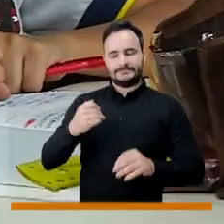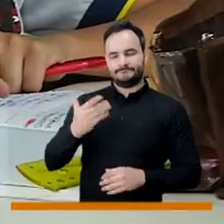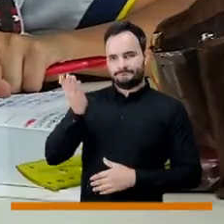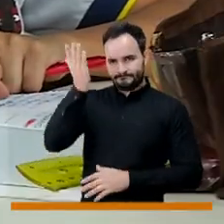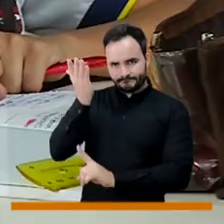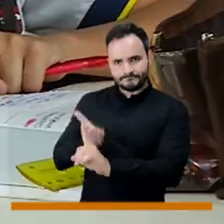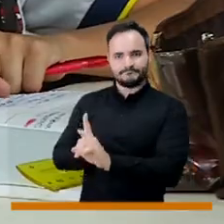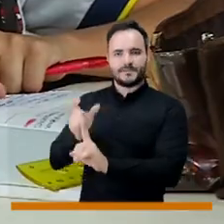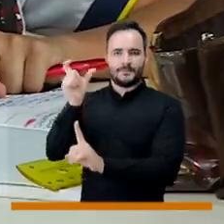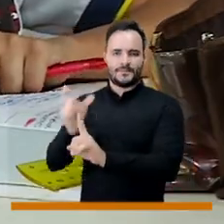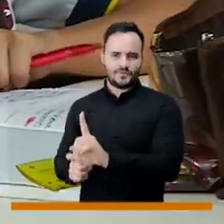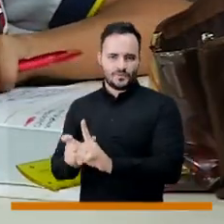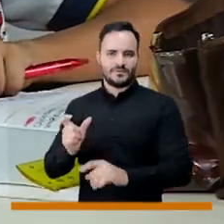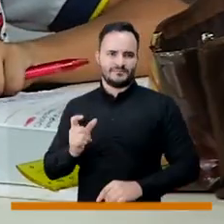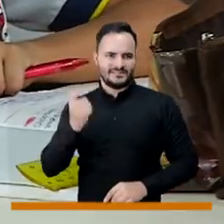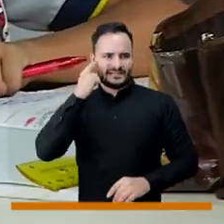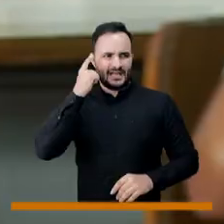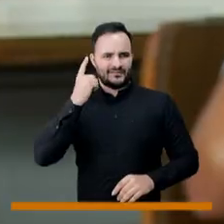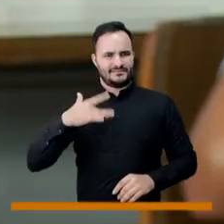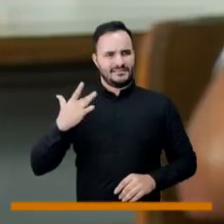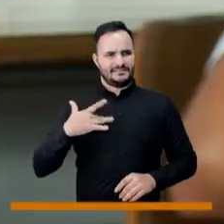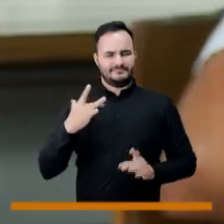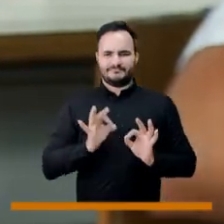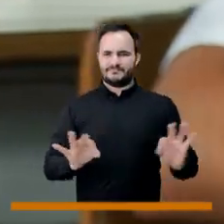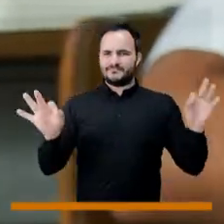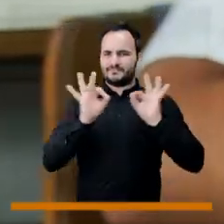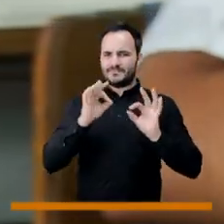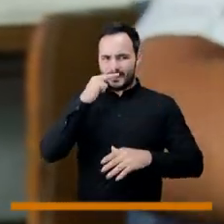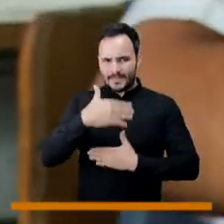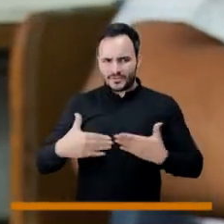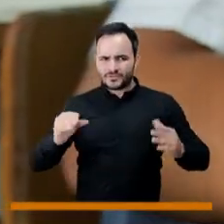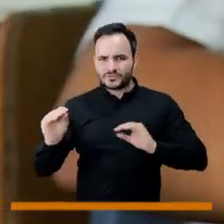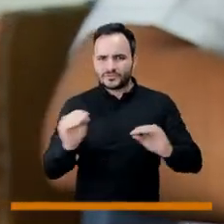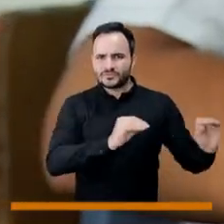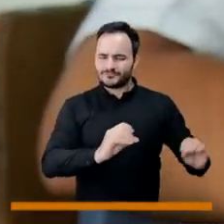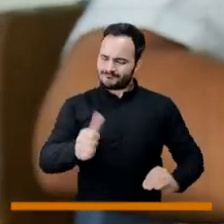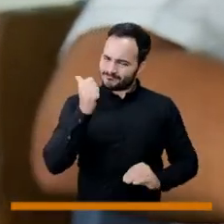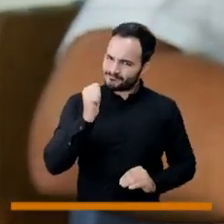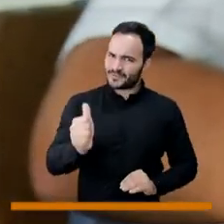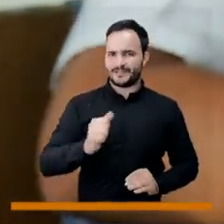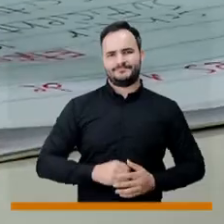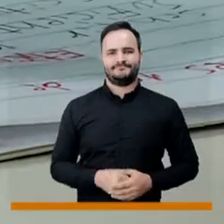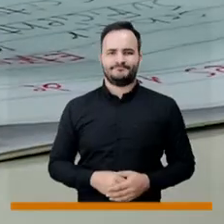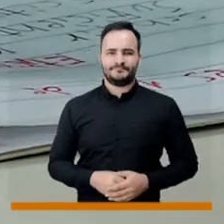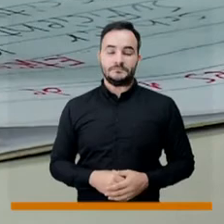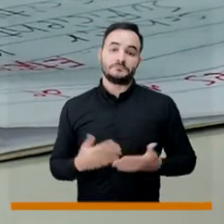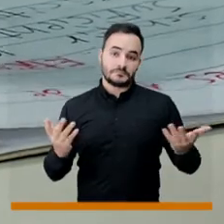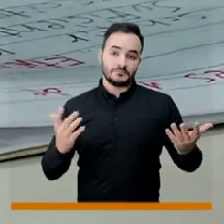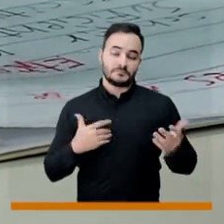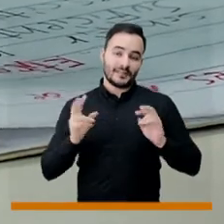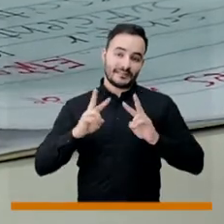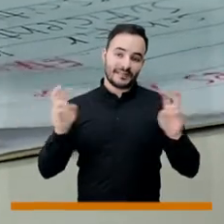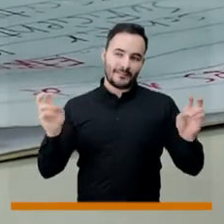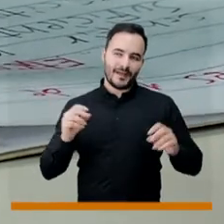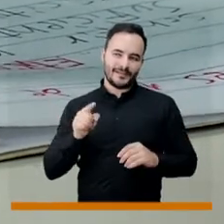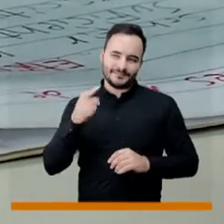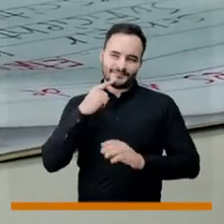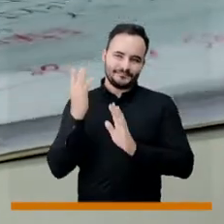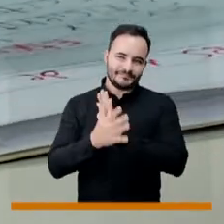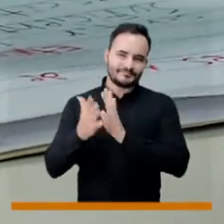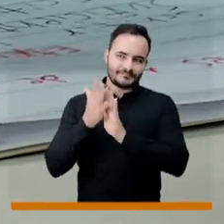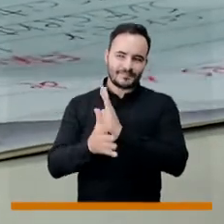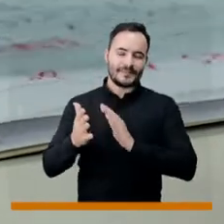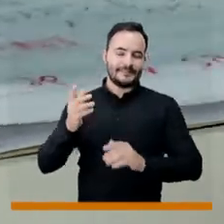persona como sí porque es muy importante que los niños salgan bien formados cierto cuando hablamos de la gratuidad que es un tema que ha